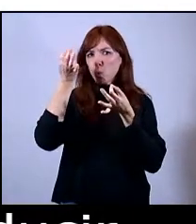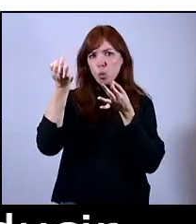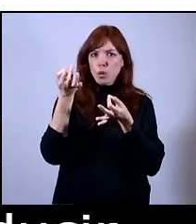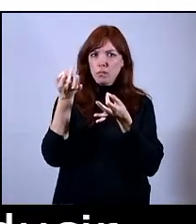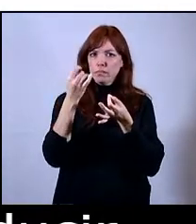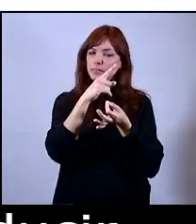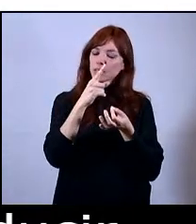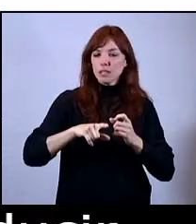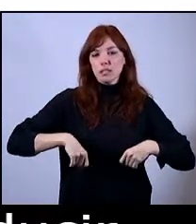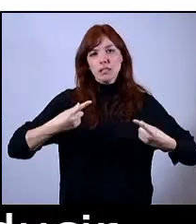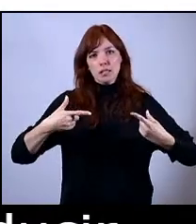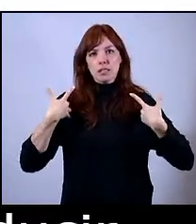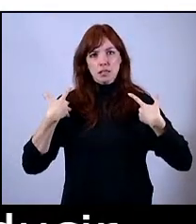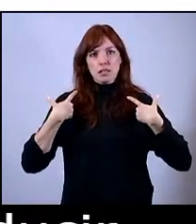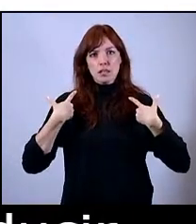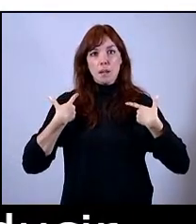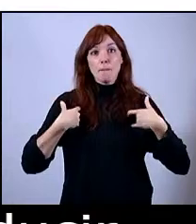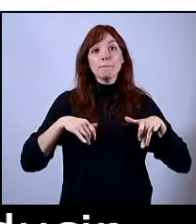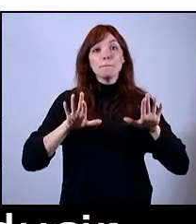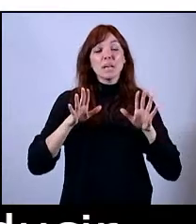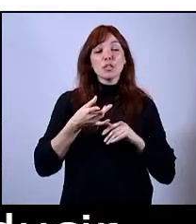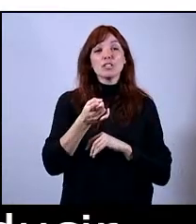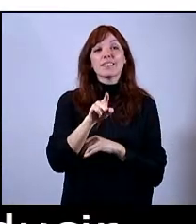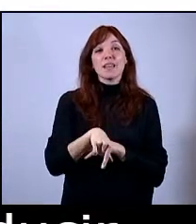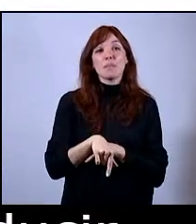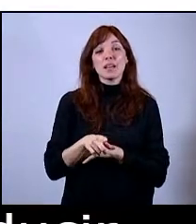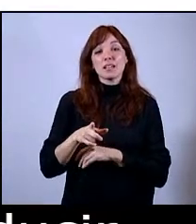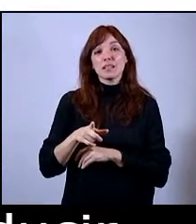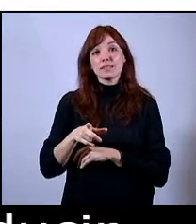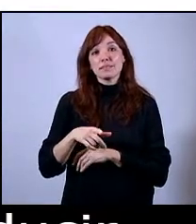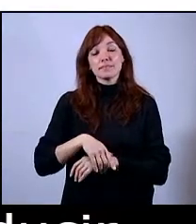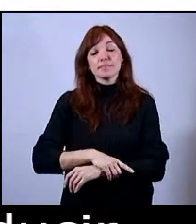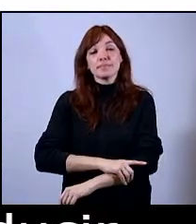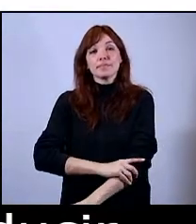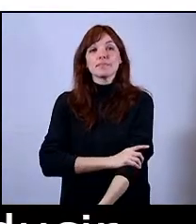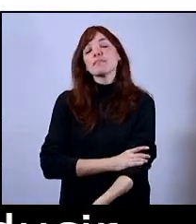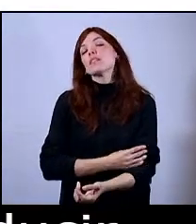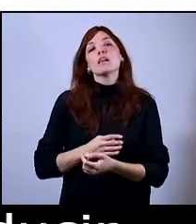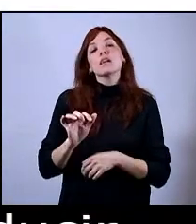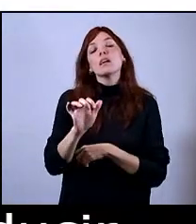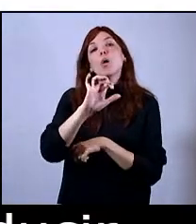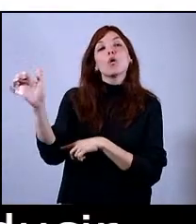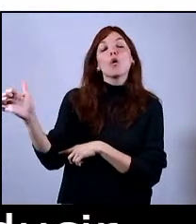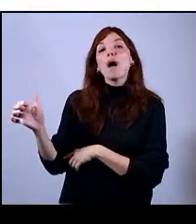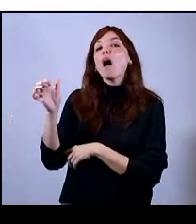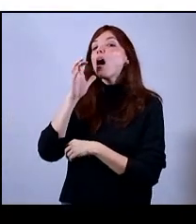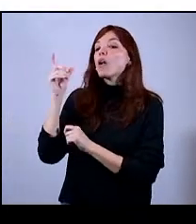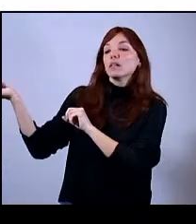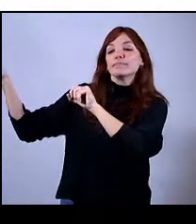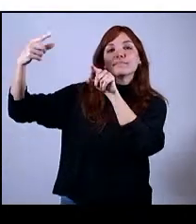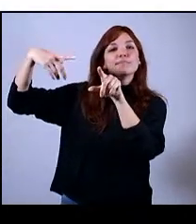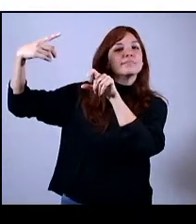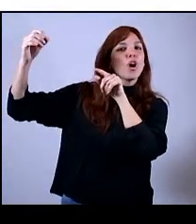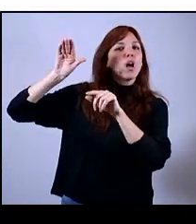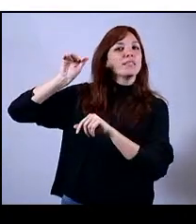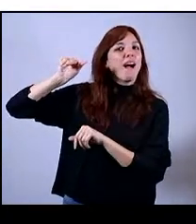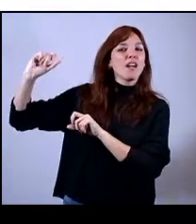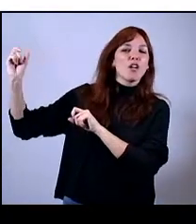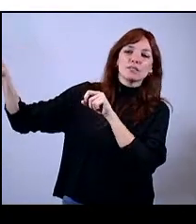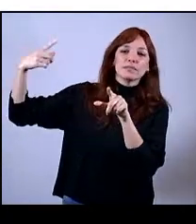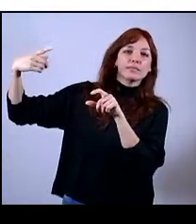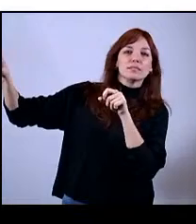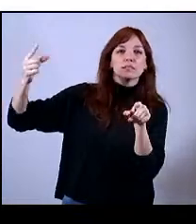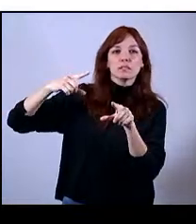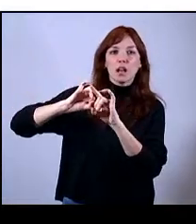Mientras tanto, entran en nuestras fronteras de la Unión Europea productos que, por supuesto,